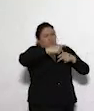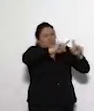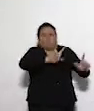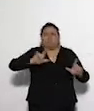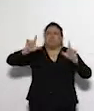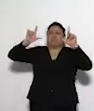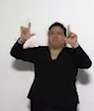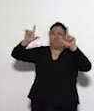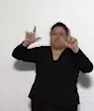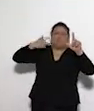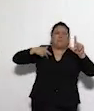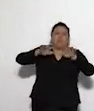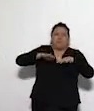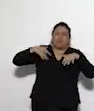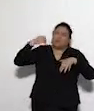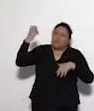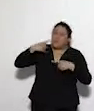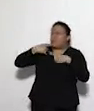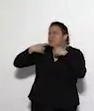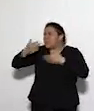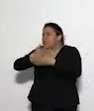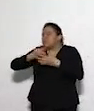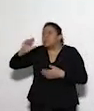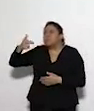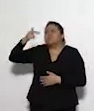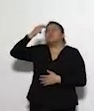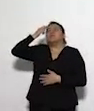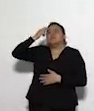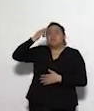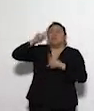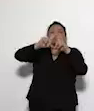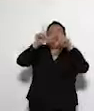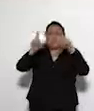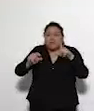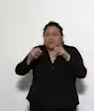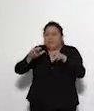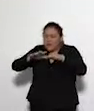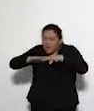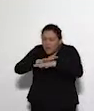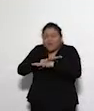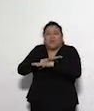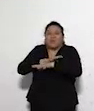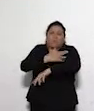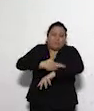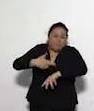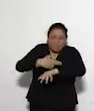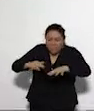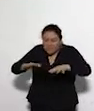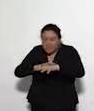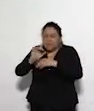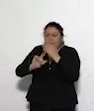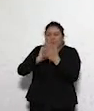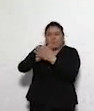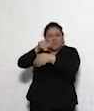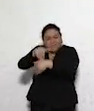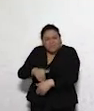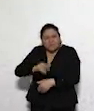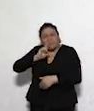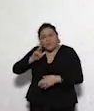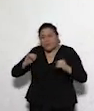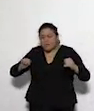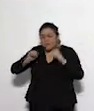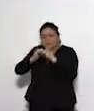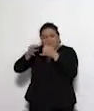esta conferencia marquen la pauta para que nuestro país retome el camino de la legalidad, la fortaleza institucional y